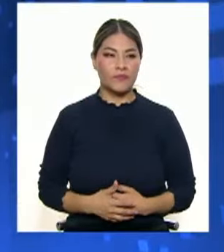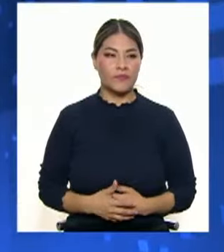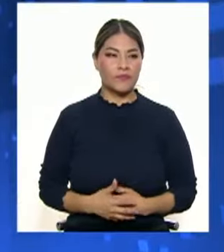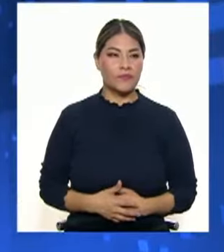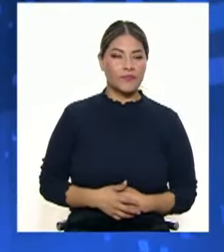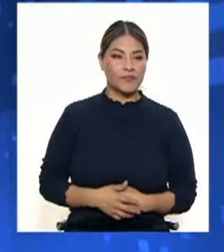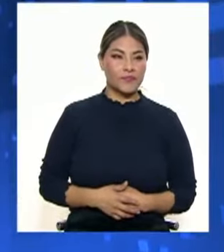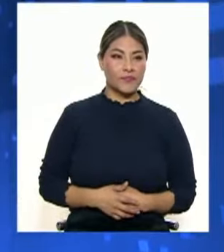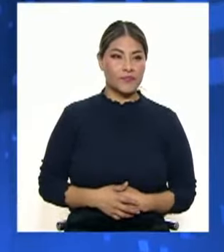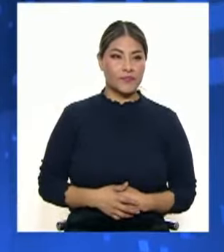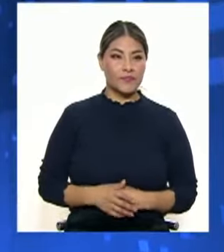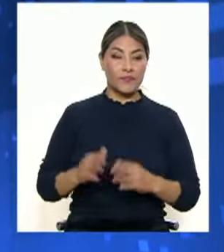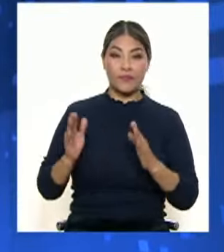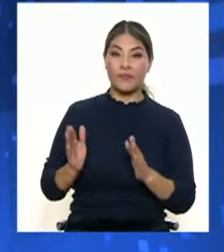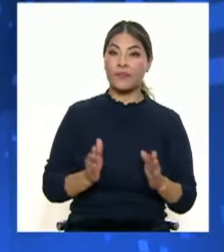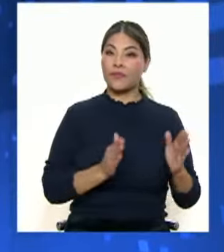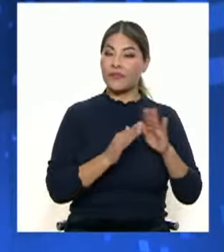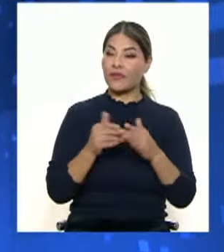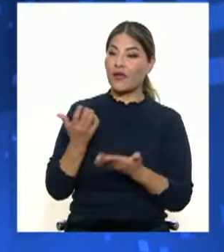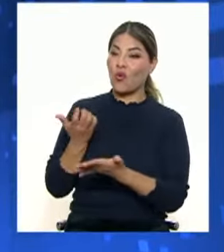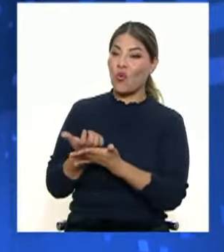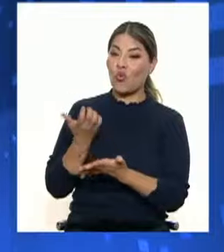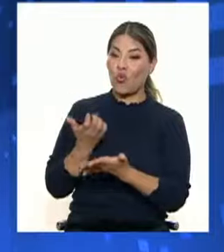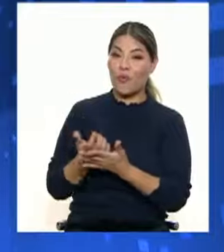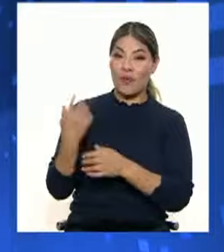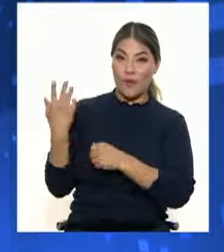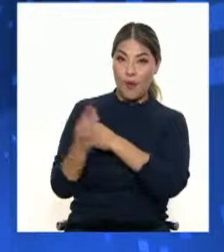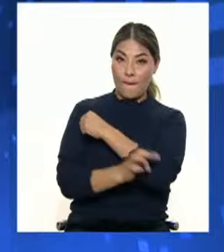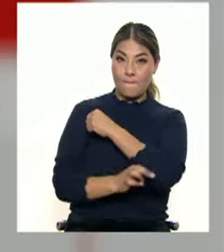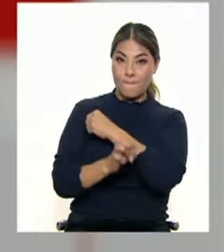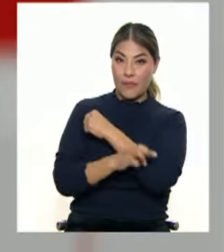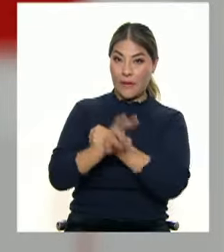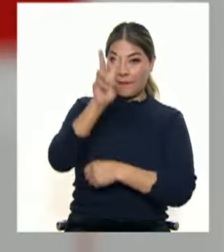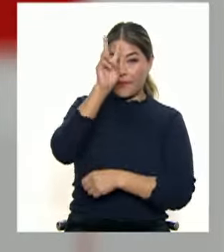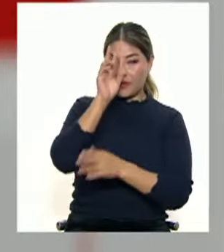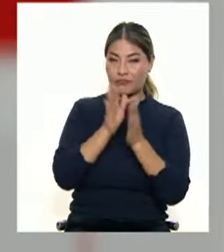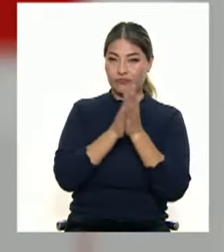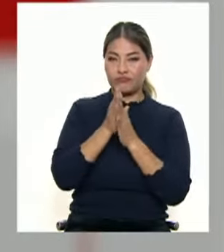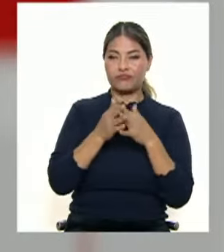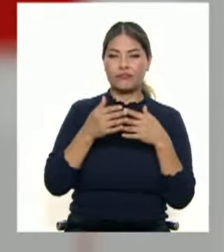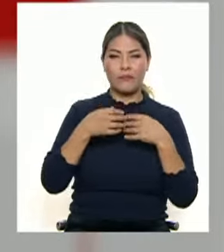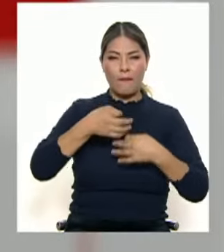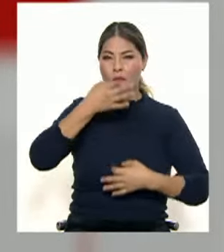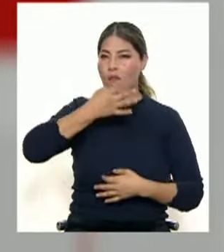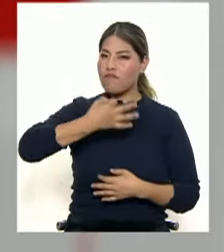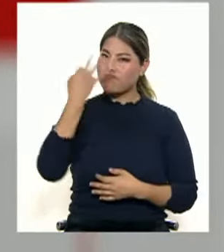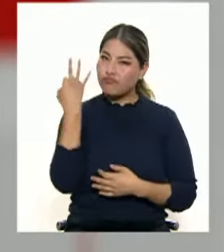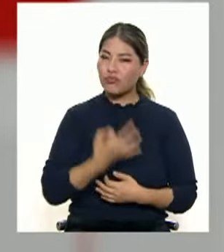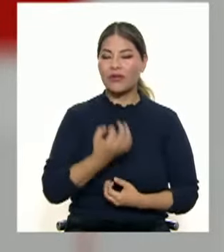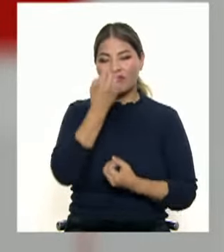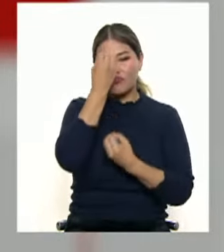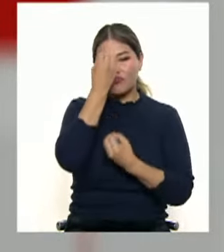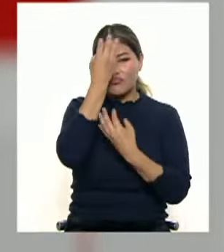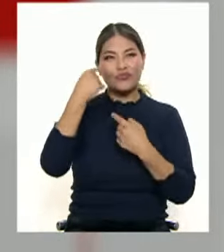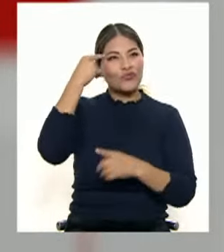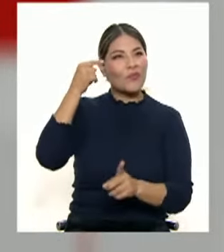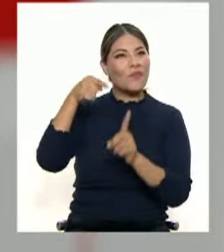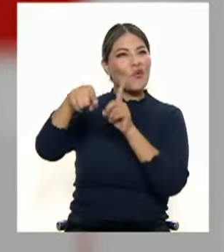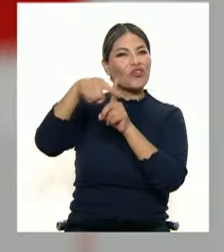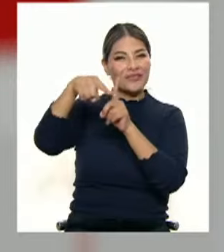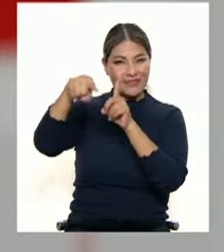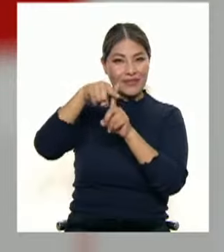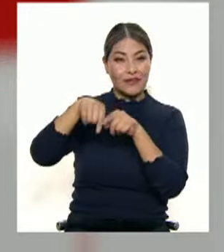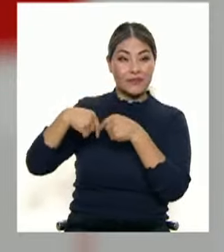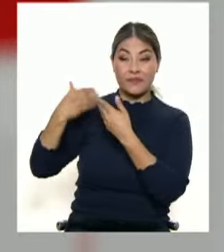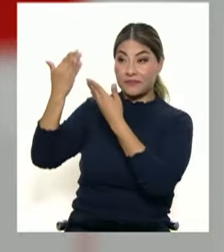a propósito de la economía de nuestro país Esta es una excelente noticia verdad muy positiva para el país la